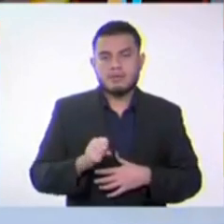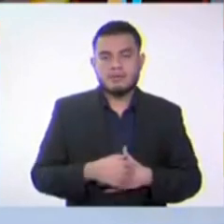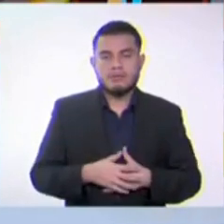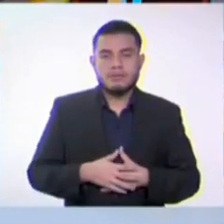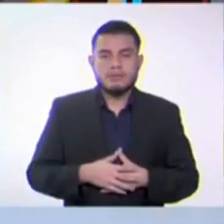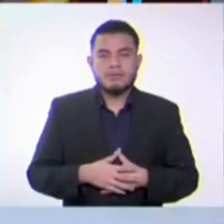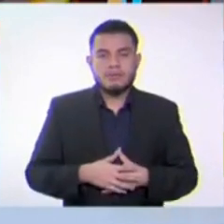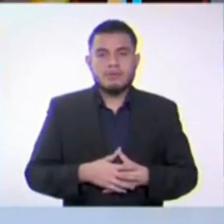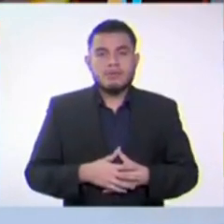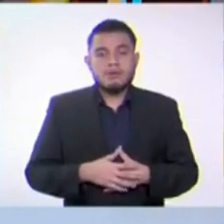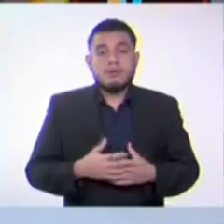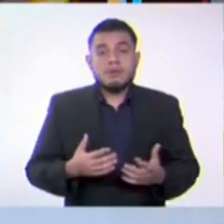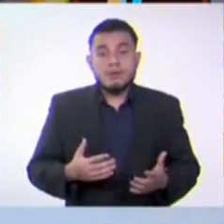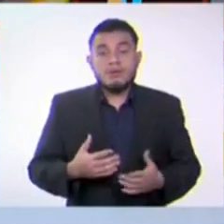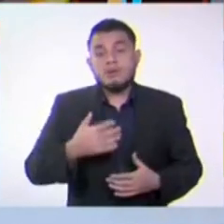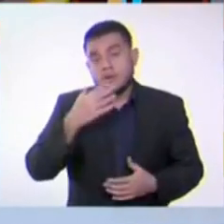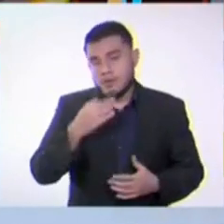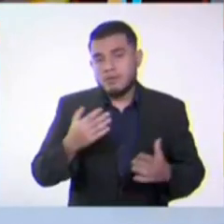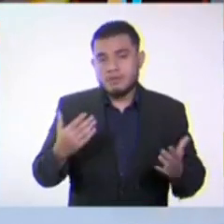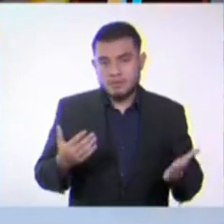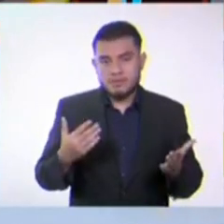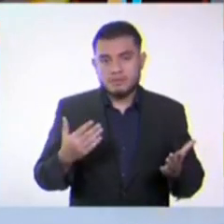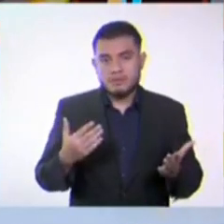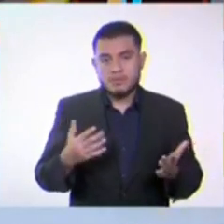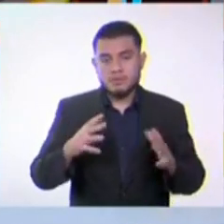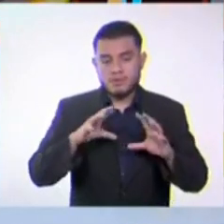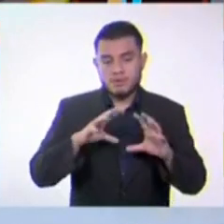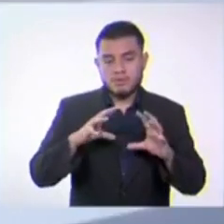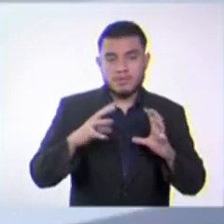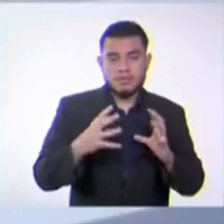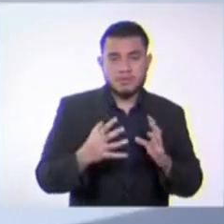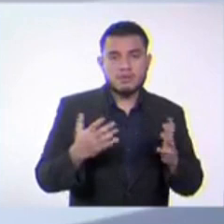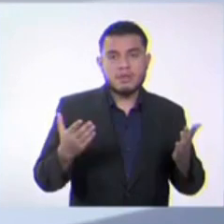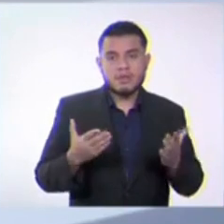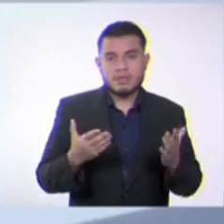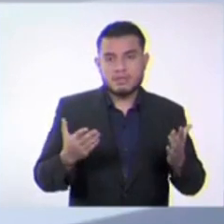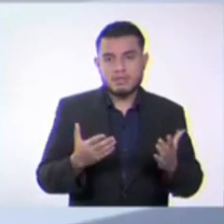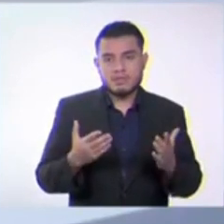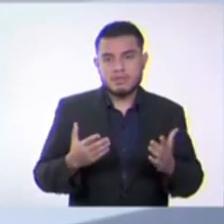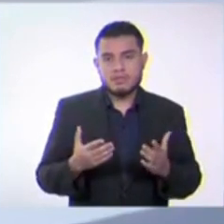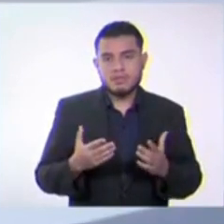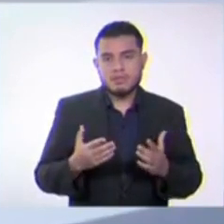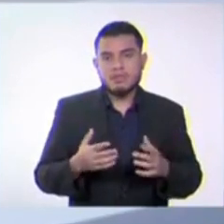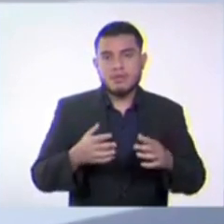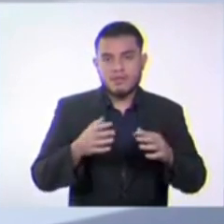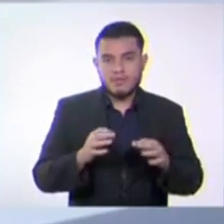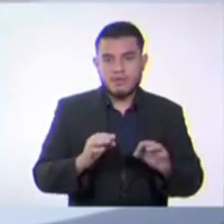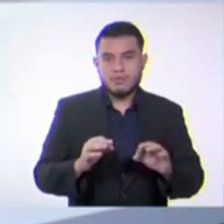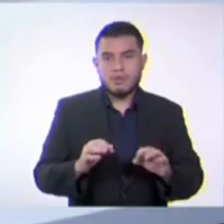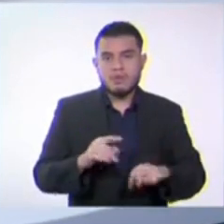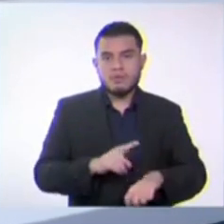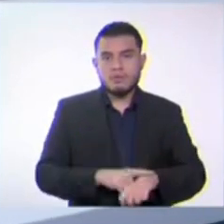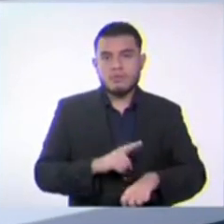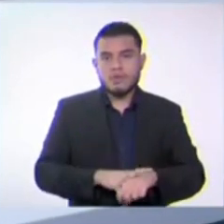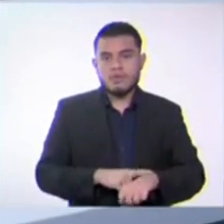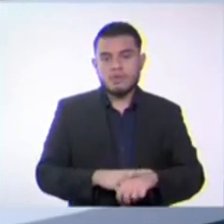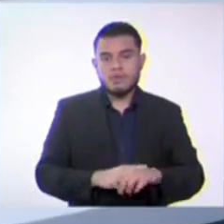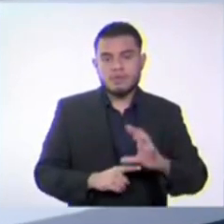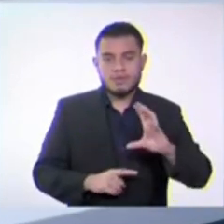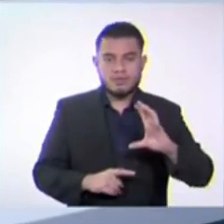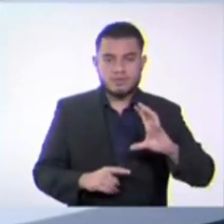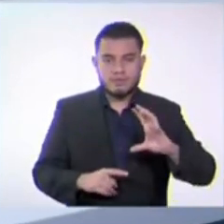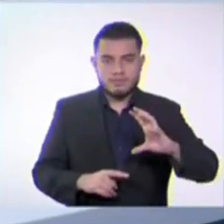el verdadero movimiento que hace la Tierra va desplazándose de tal forma que en algún momento se encuentra en esta